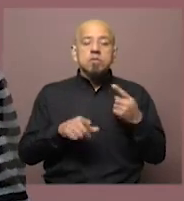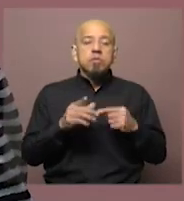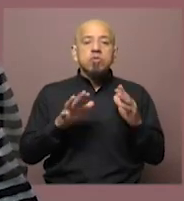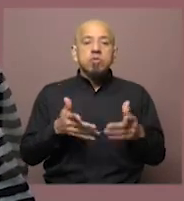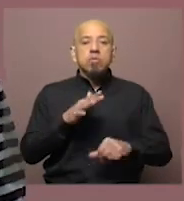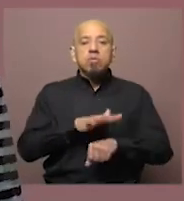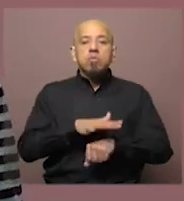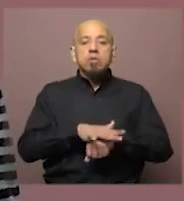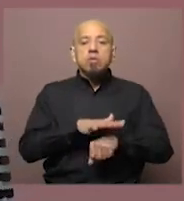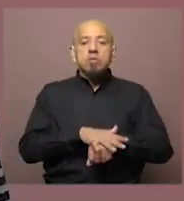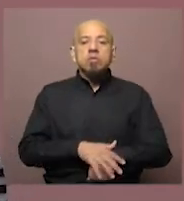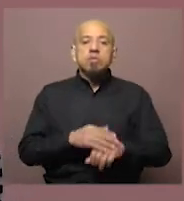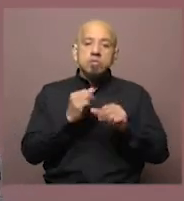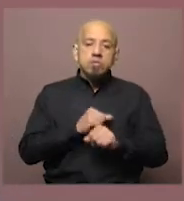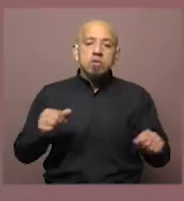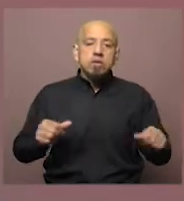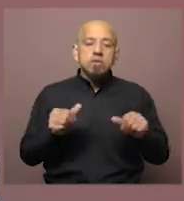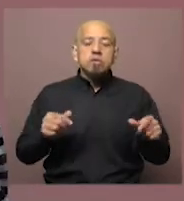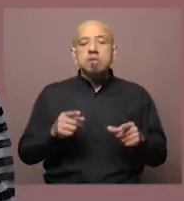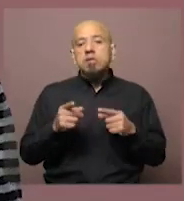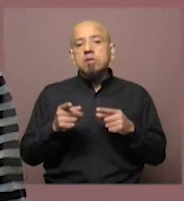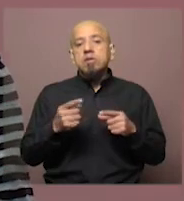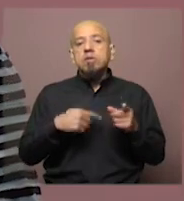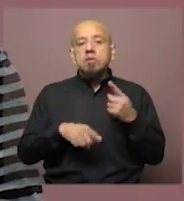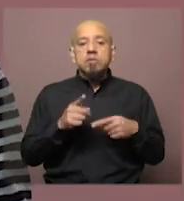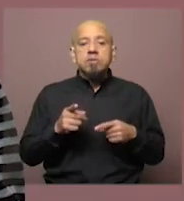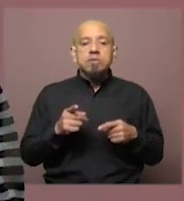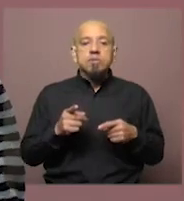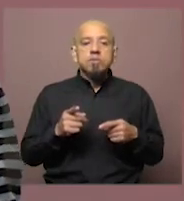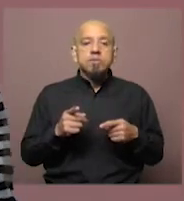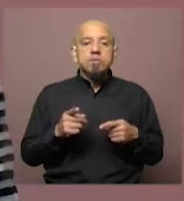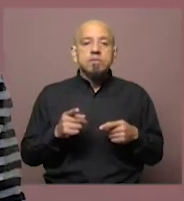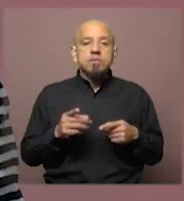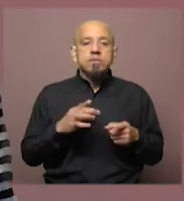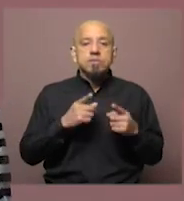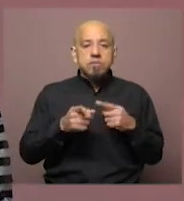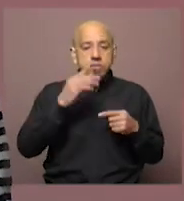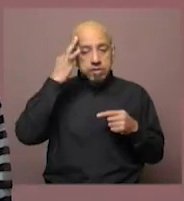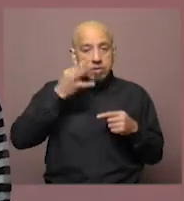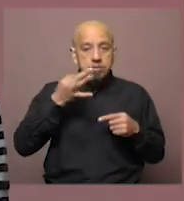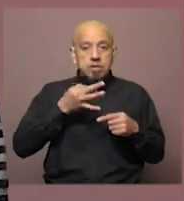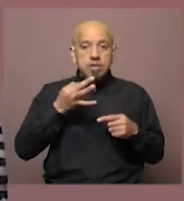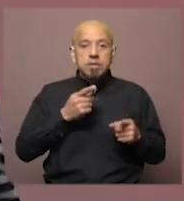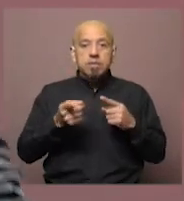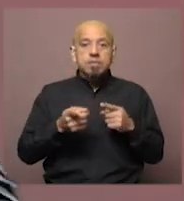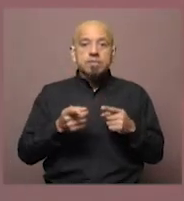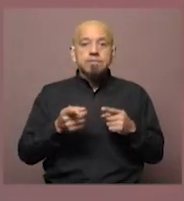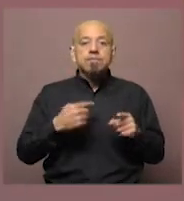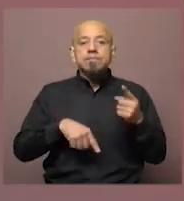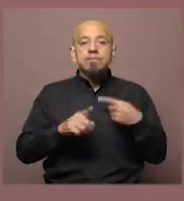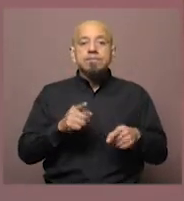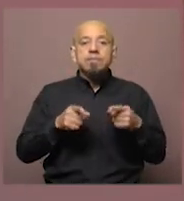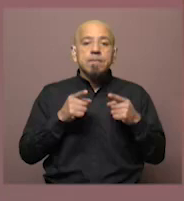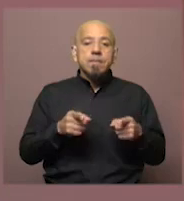en otro espacio, se permite ser otra persona y a su vez está realmente con otro que es un par. Y en eso